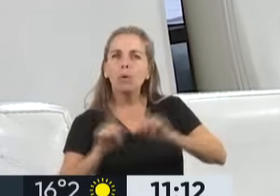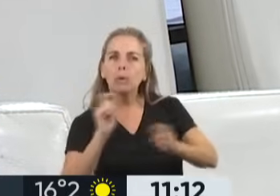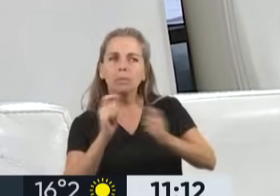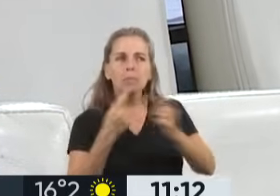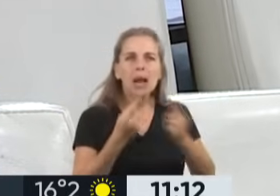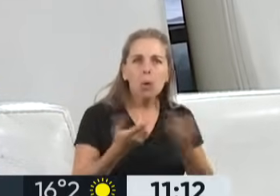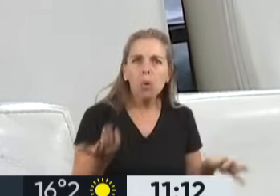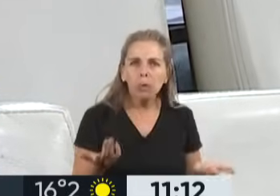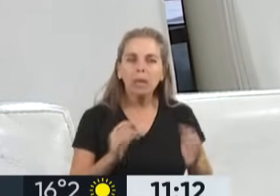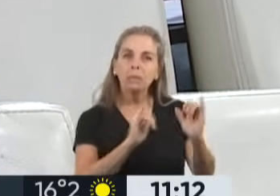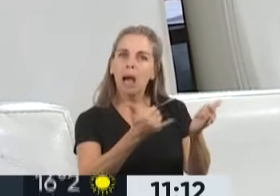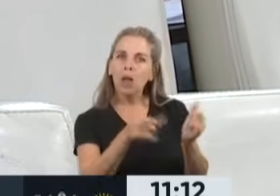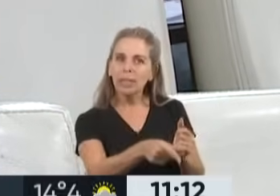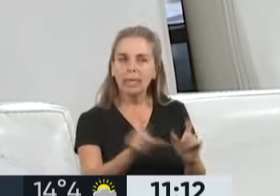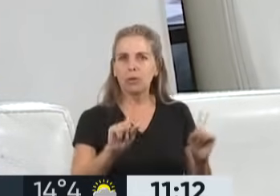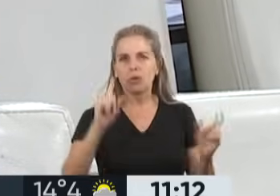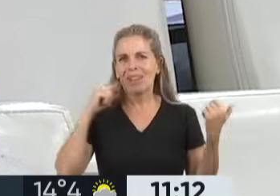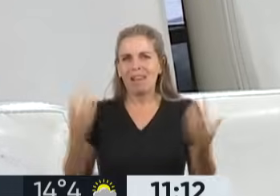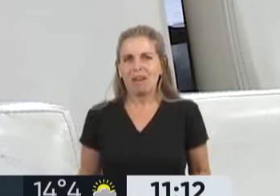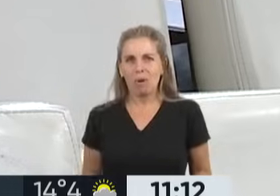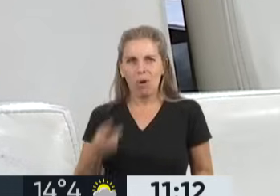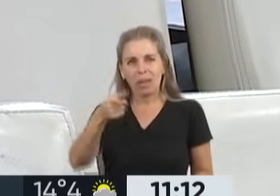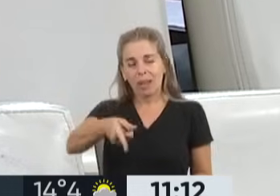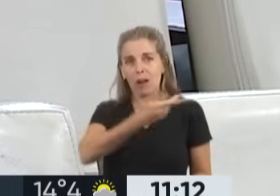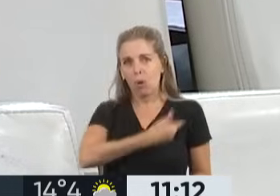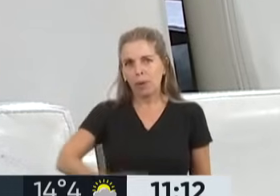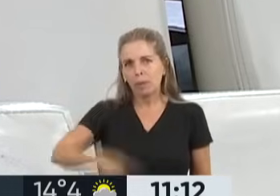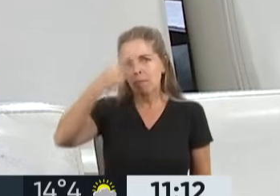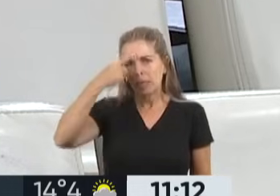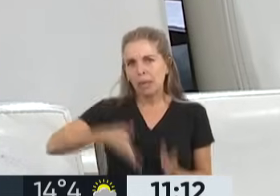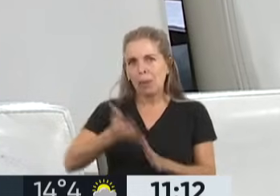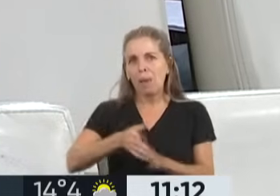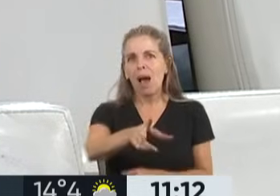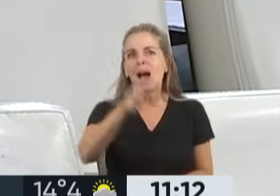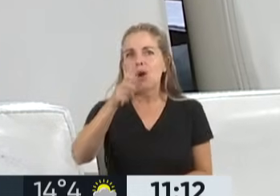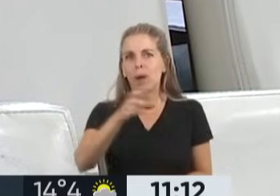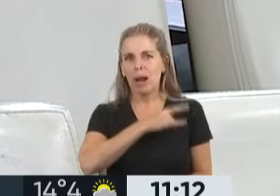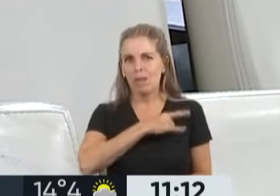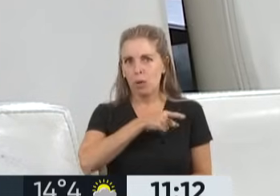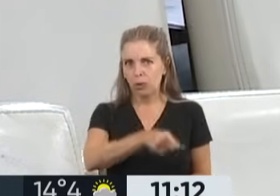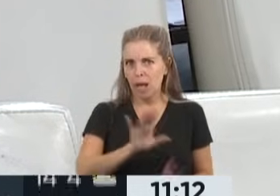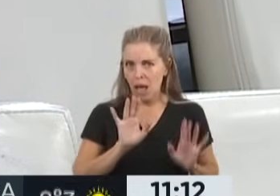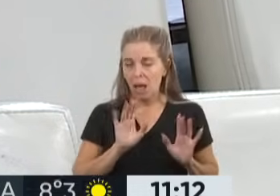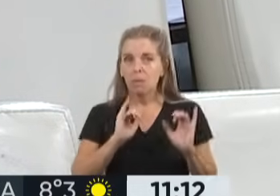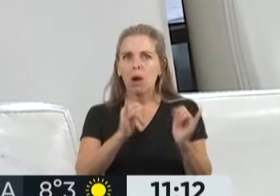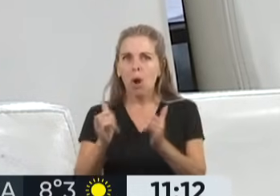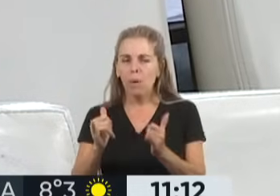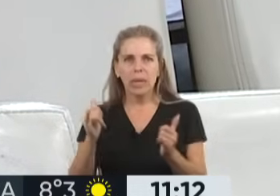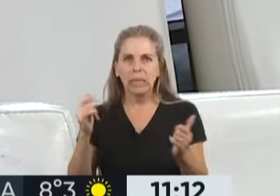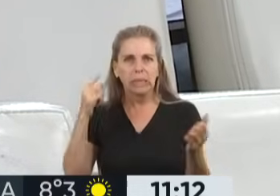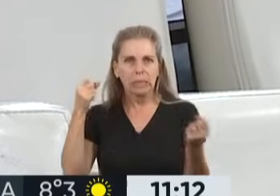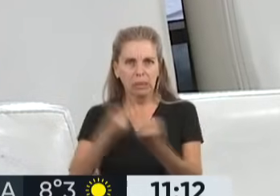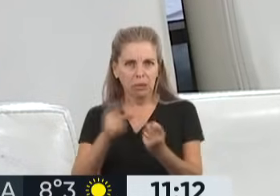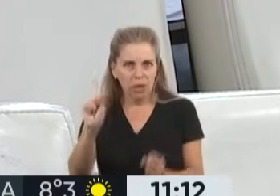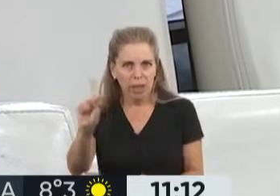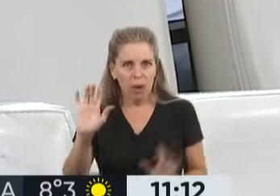estaban en contra del arancelamiento que a futuro el gobierno también tiene como agenda, por lo que sabemos aquí en Casa Rosada. Quería saber qué